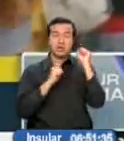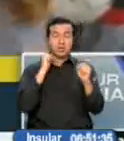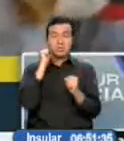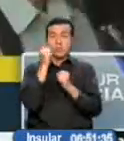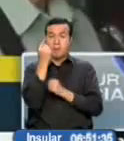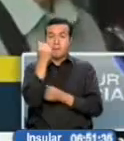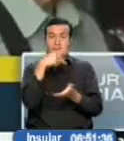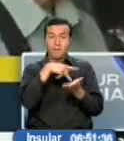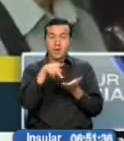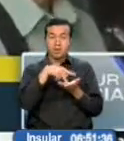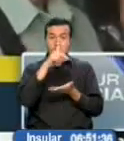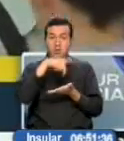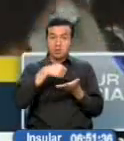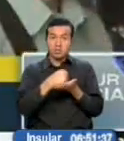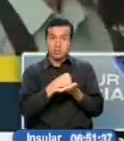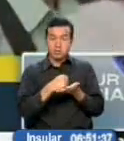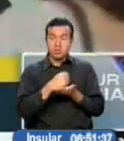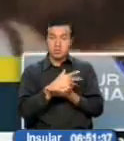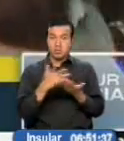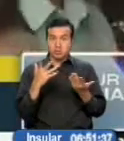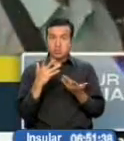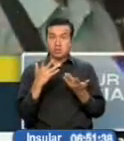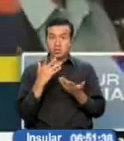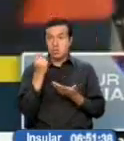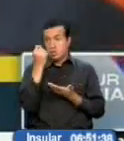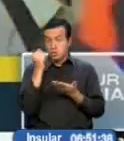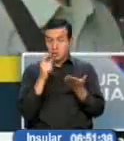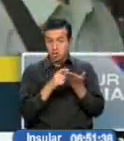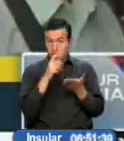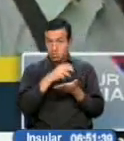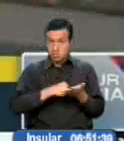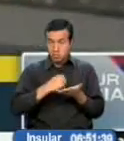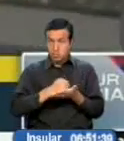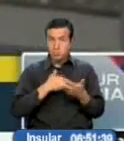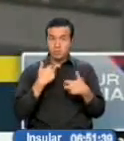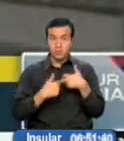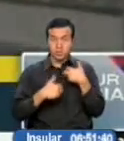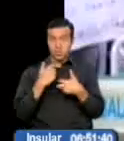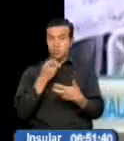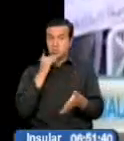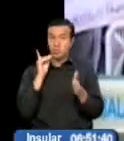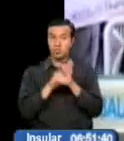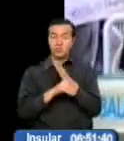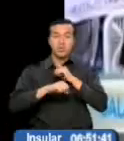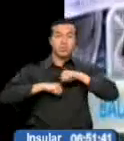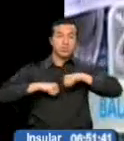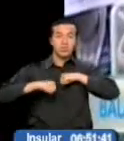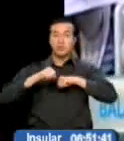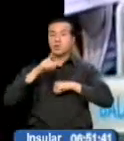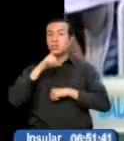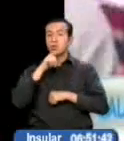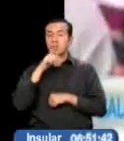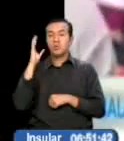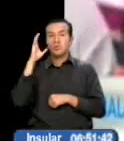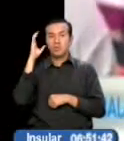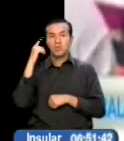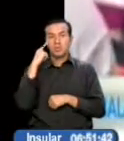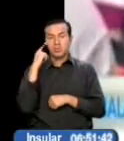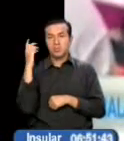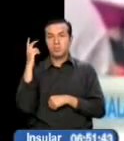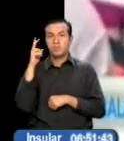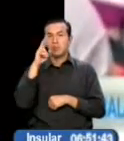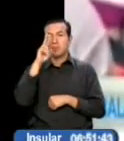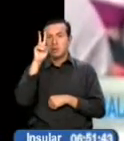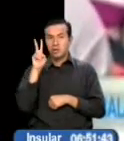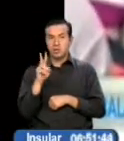los pagos por tarjetas de crédito y retiros en cajeros automáticos. También denunció una operación desde Cúcuta, Colombia, para dejar a Venezuela